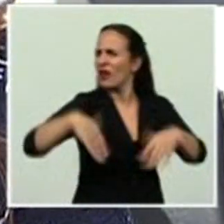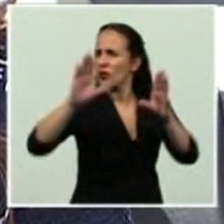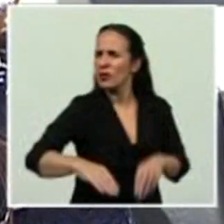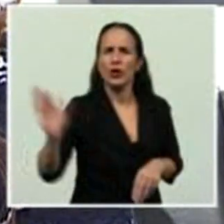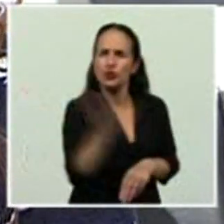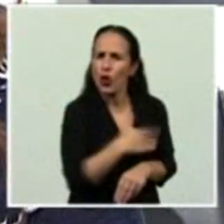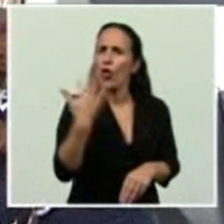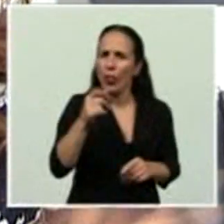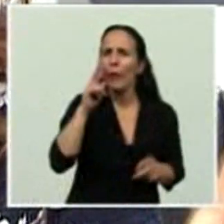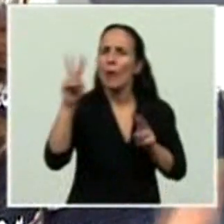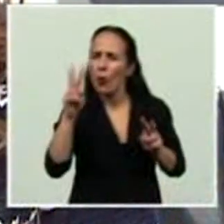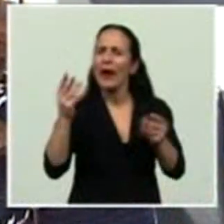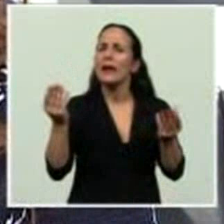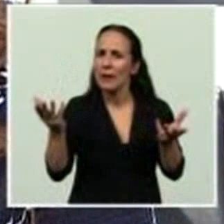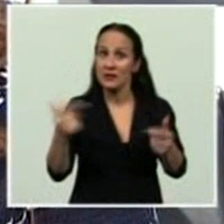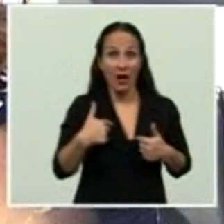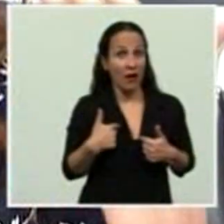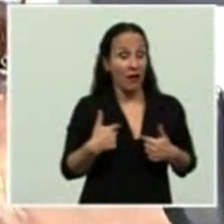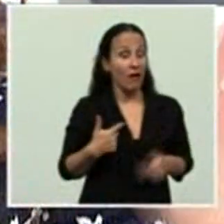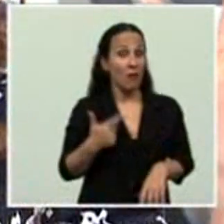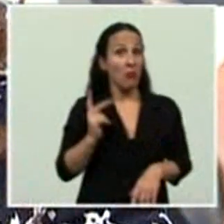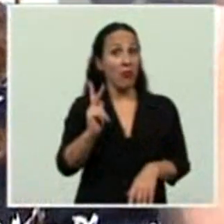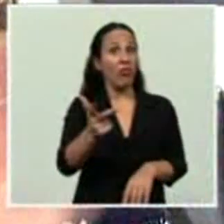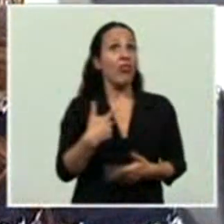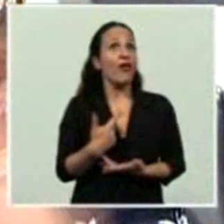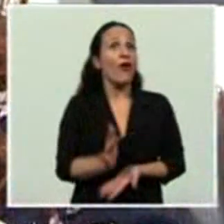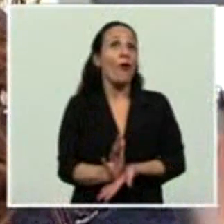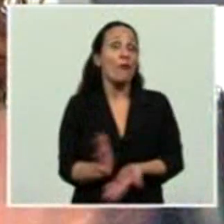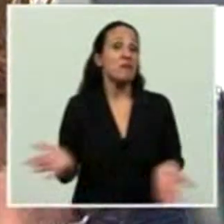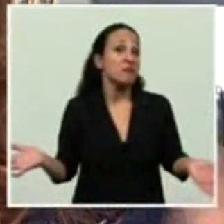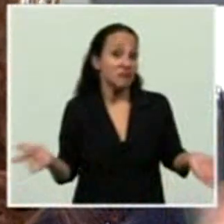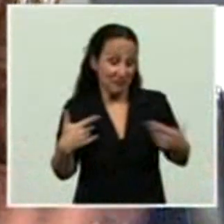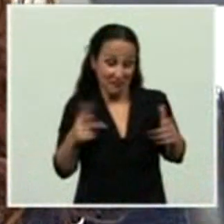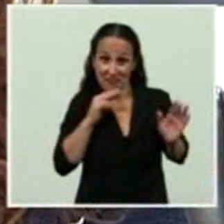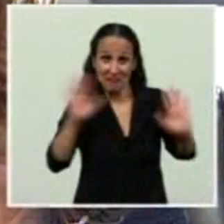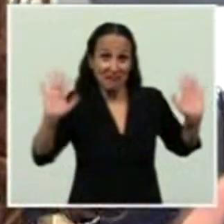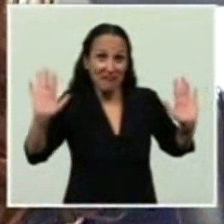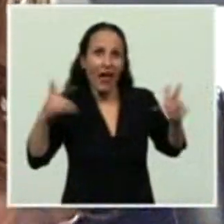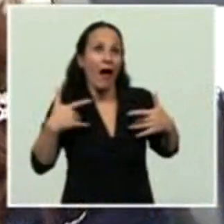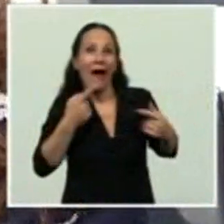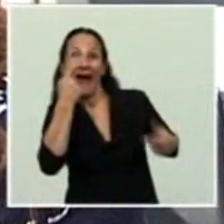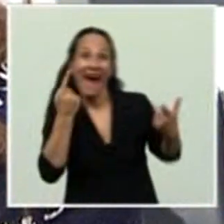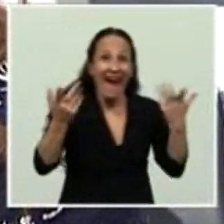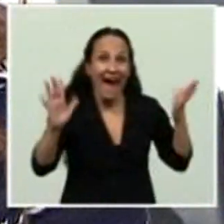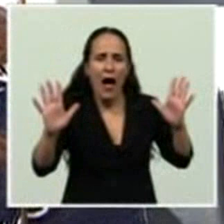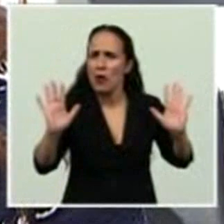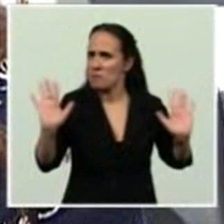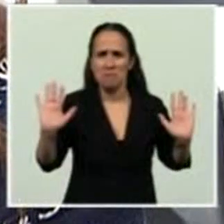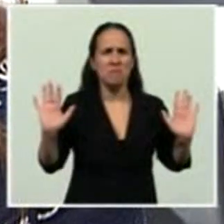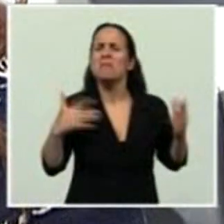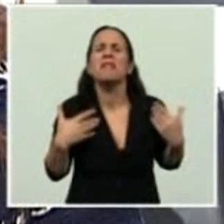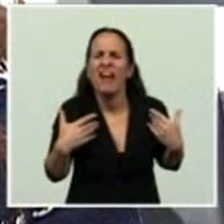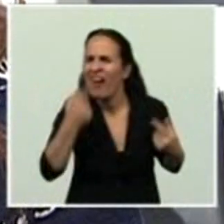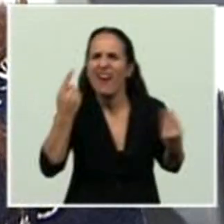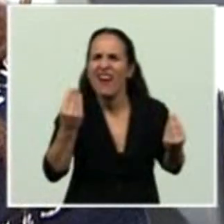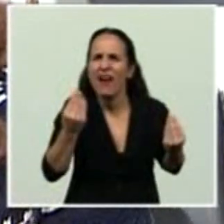cuenta estas cosas se los dice alguien que está despojada de cualquier interés que no sea el interés de